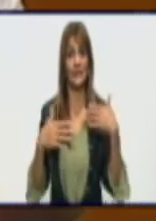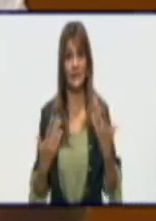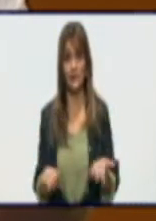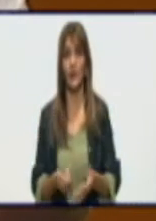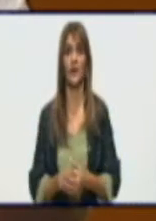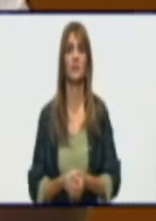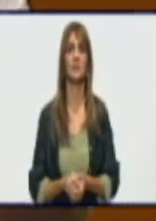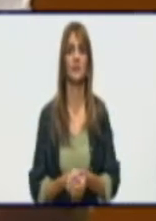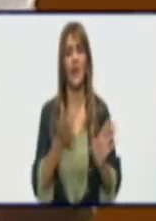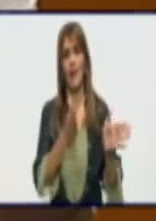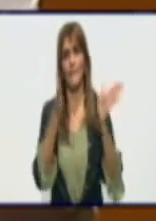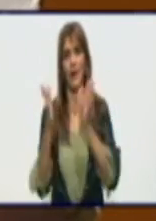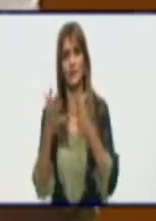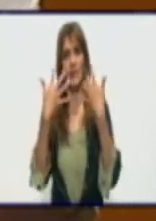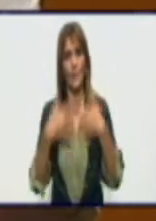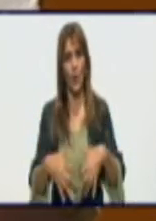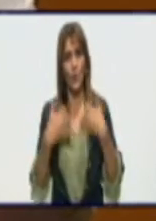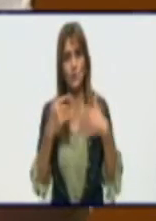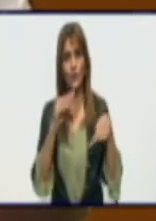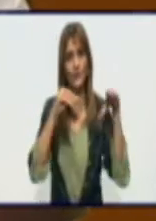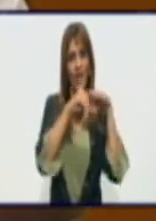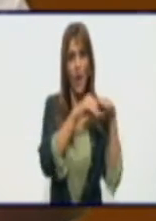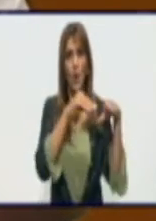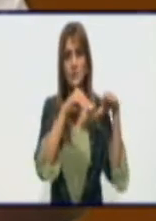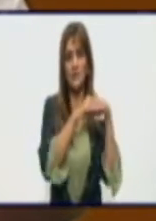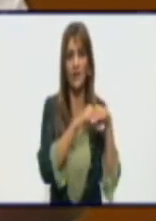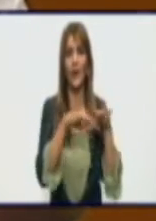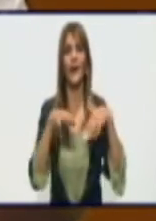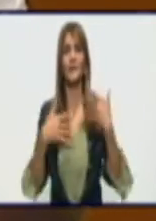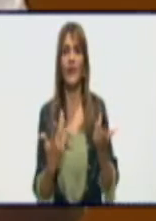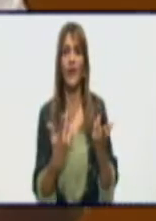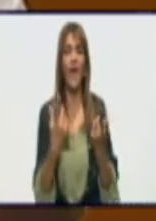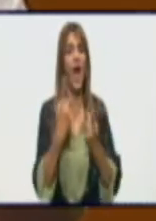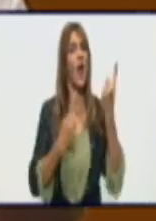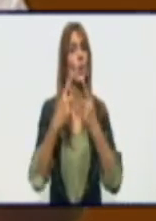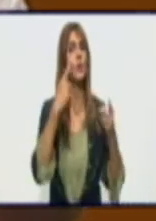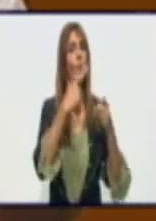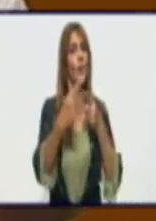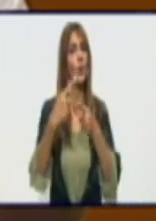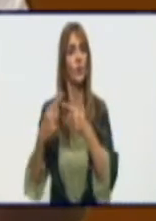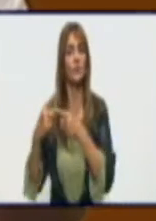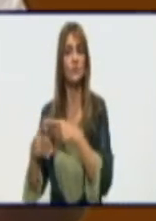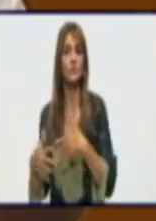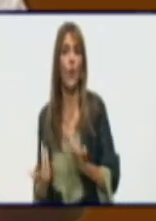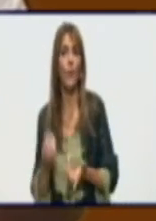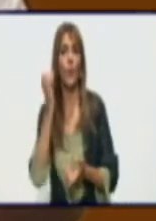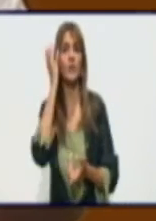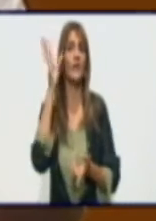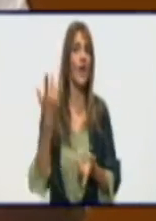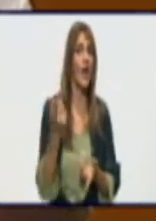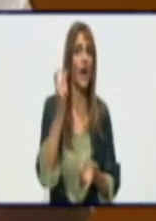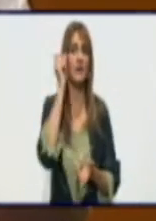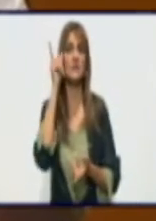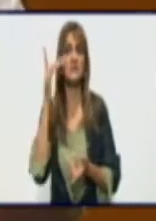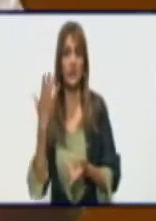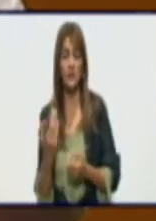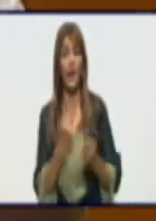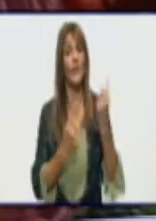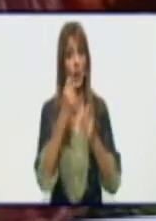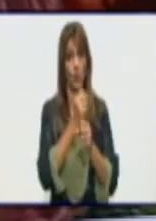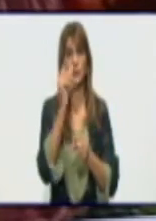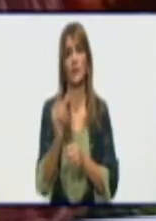son productos que se van incorporando a medida que vayan saliendo algunas iniciativas de los mismos trabajadores y de parte del departamento técnico de la empresa